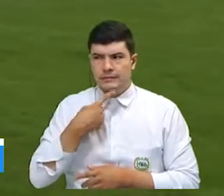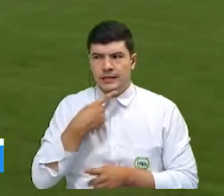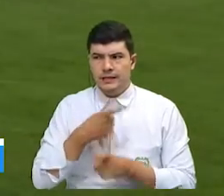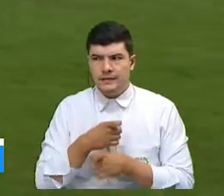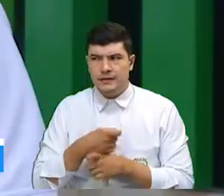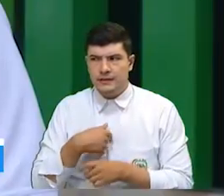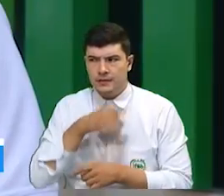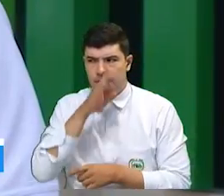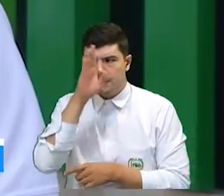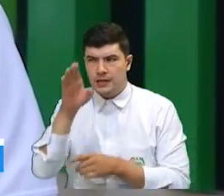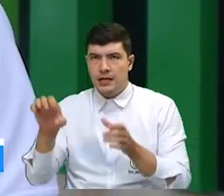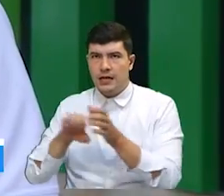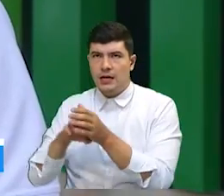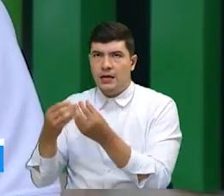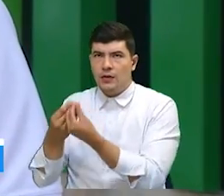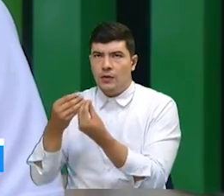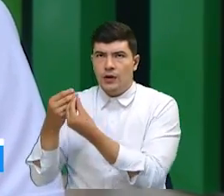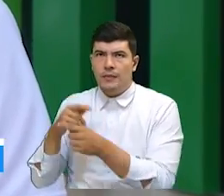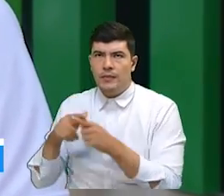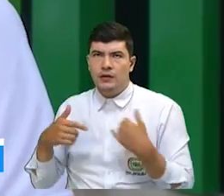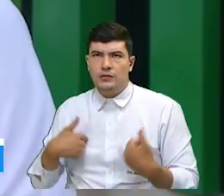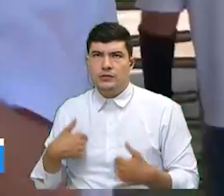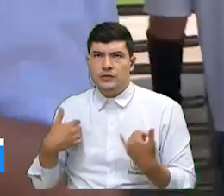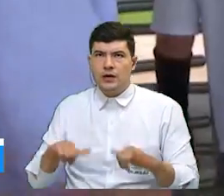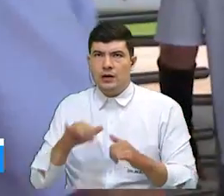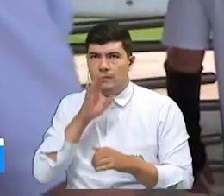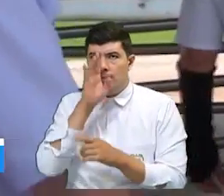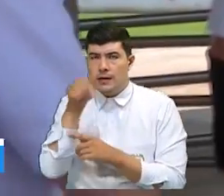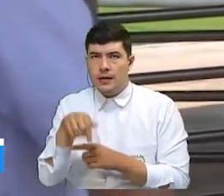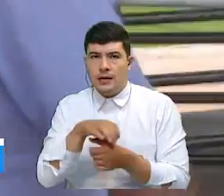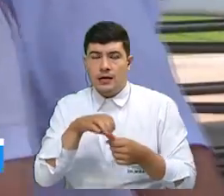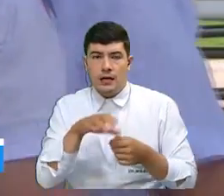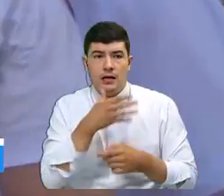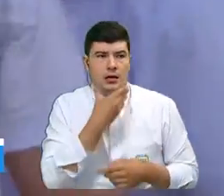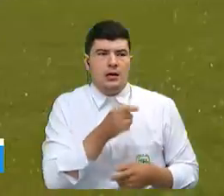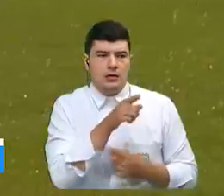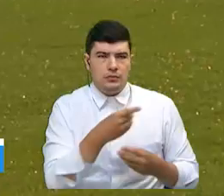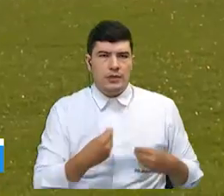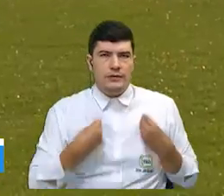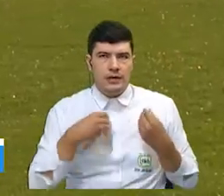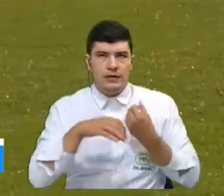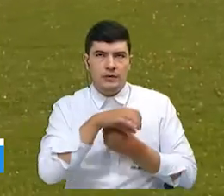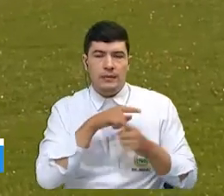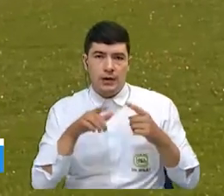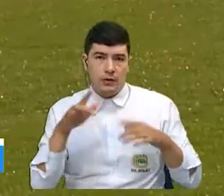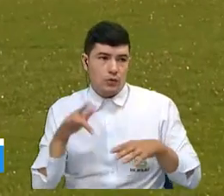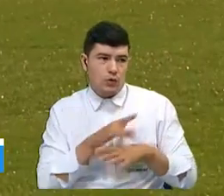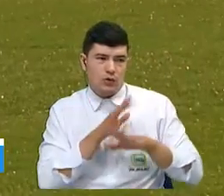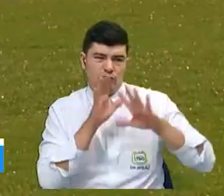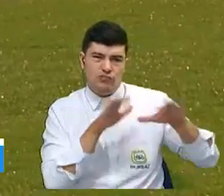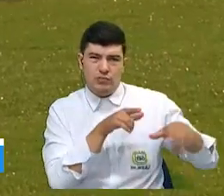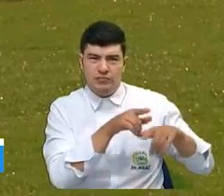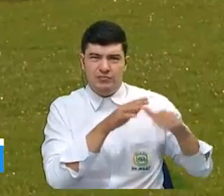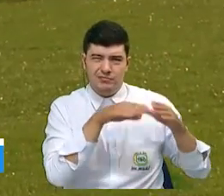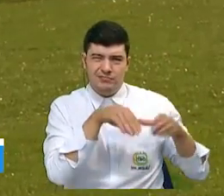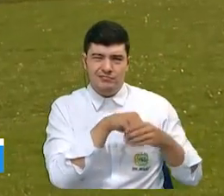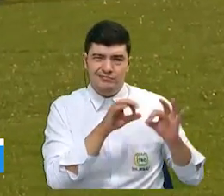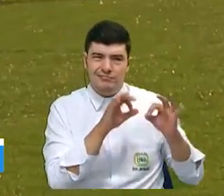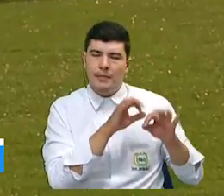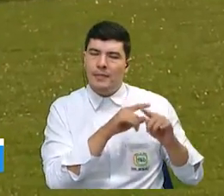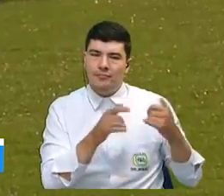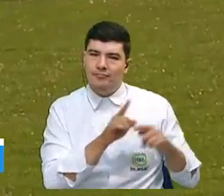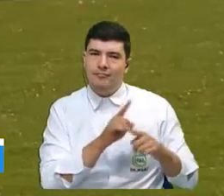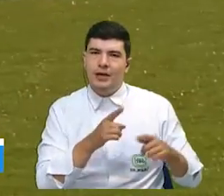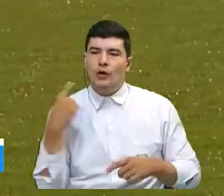los compañeros, al nuevo equipo, pero ya estoy acostumbrado acá a la ciudad. En Zapatoca vivía con sus papás. Tuvo que dejar el confort de su casa para